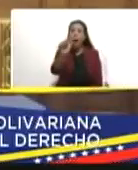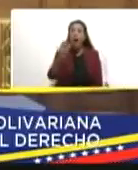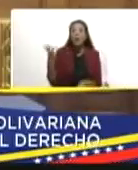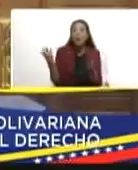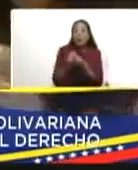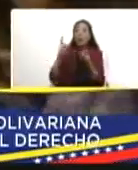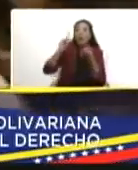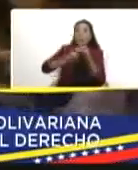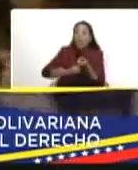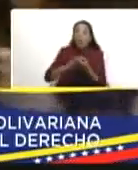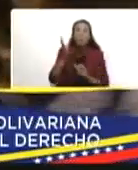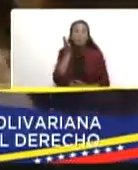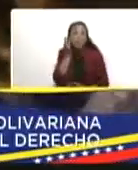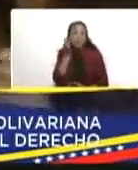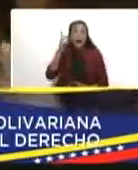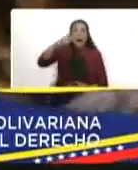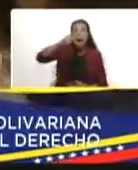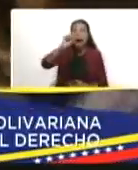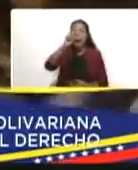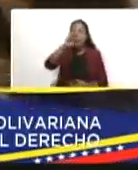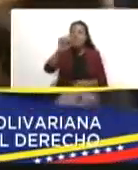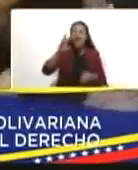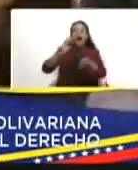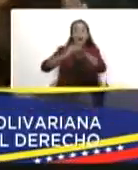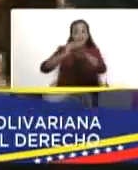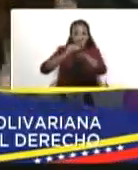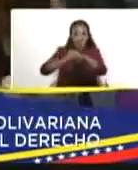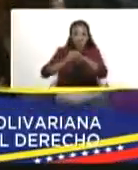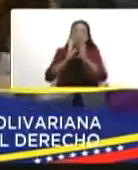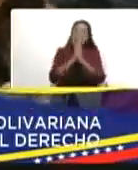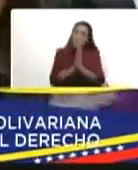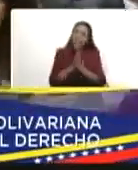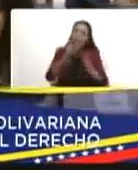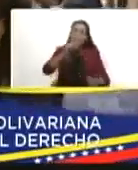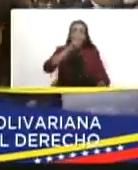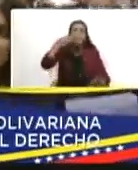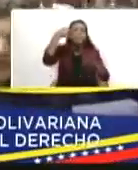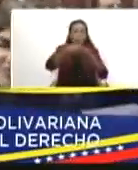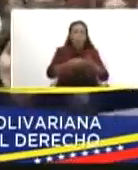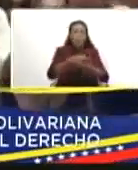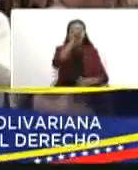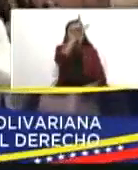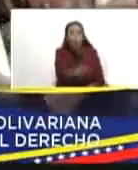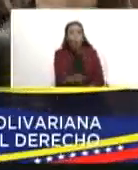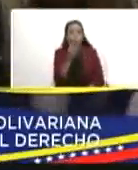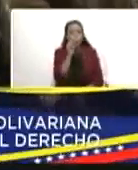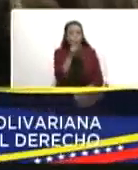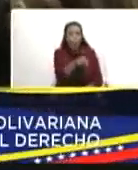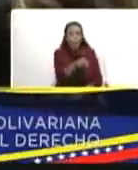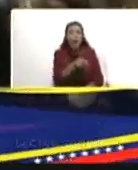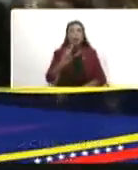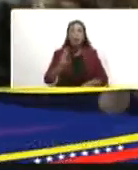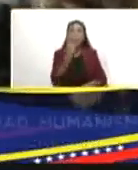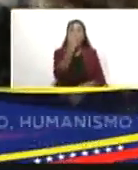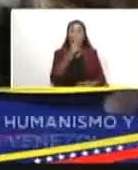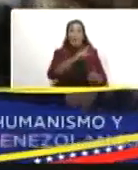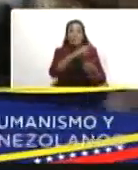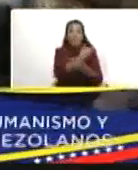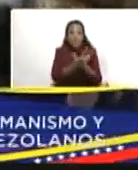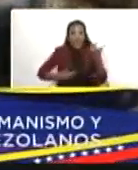esposa Camila fabri y anuncio el nombramiento de como nuevo